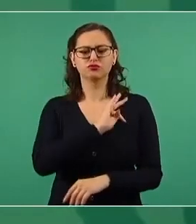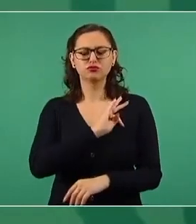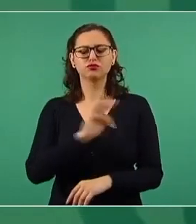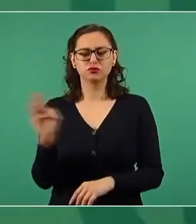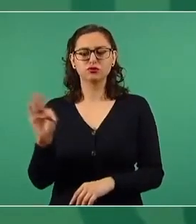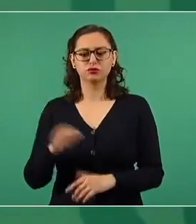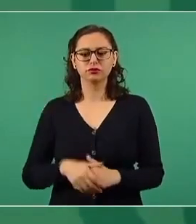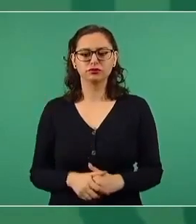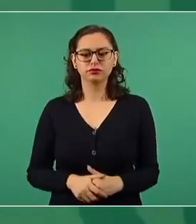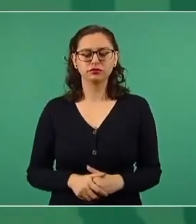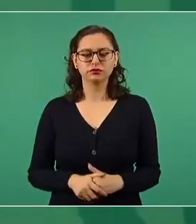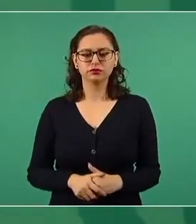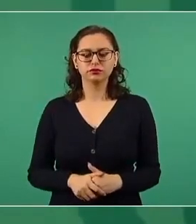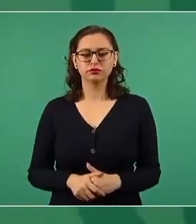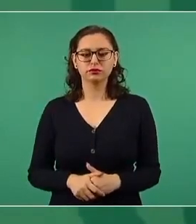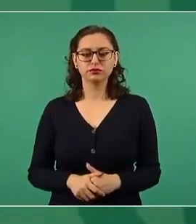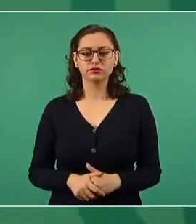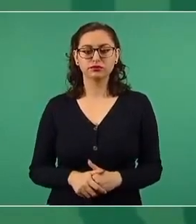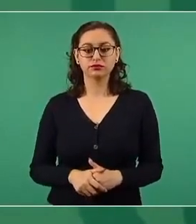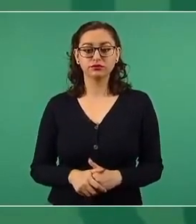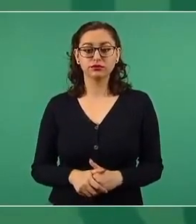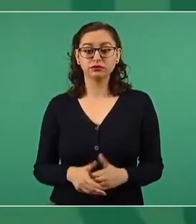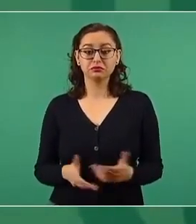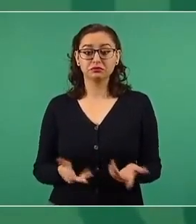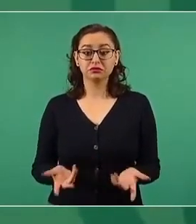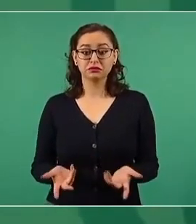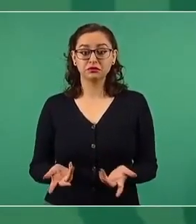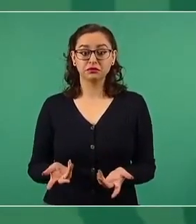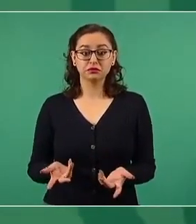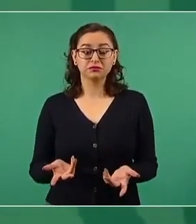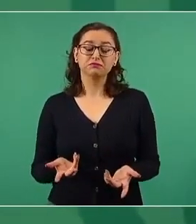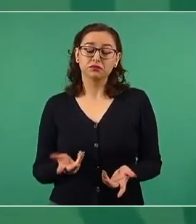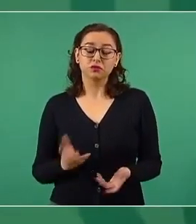acerca de que no se esté avanzando como quisiéramos,